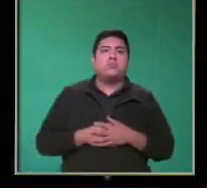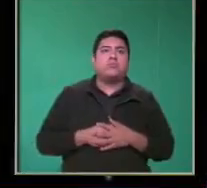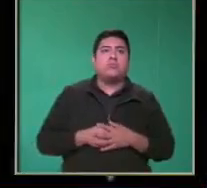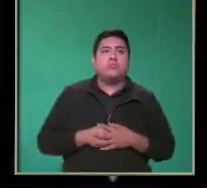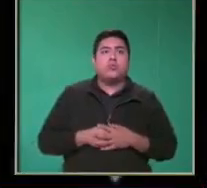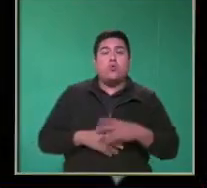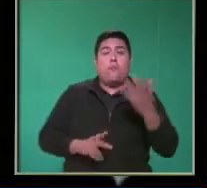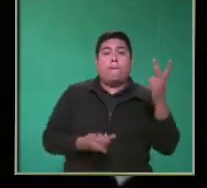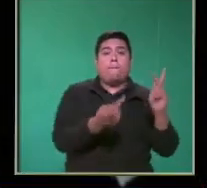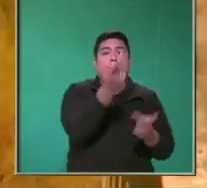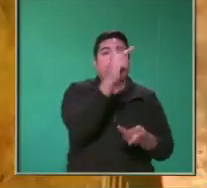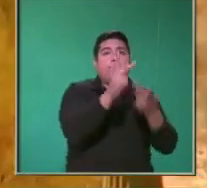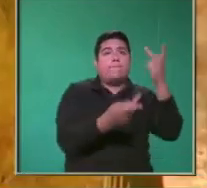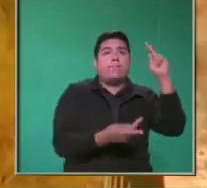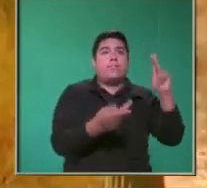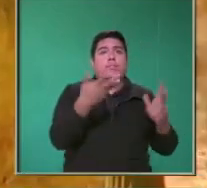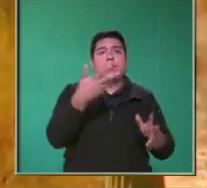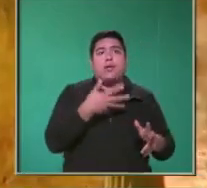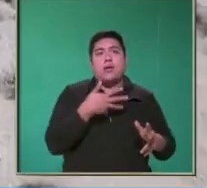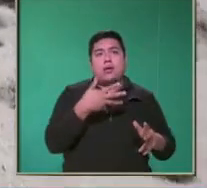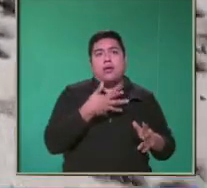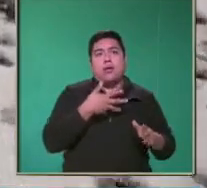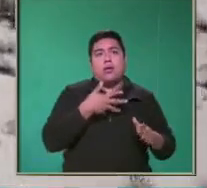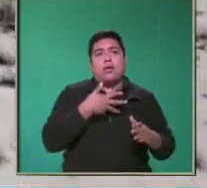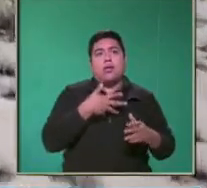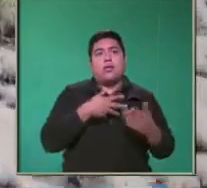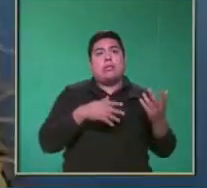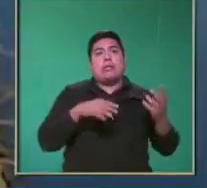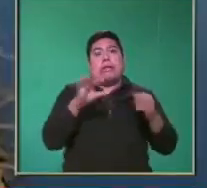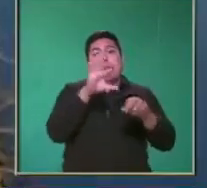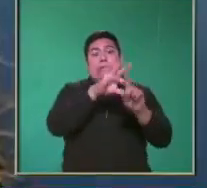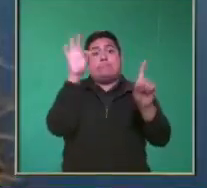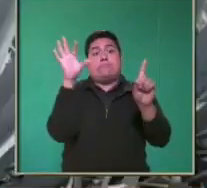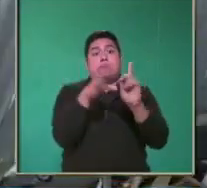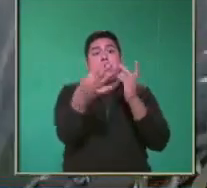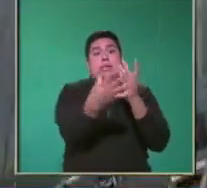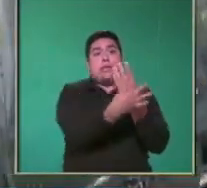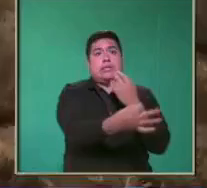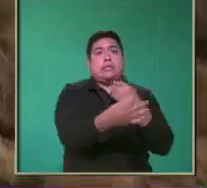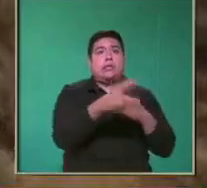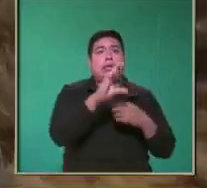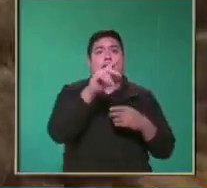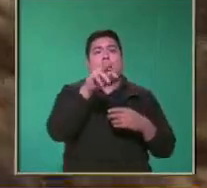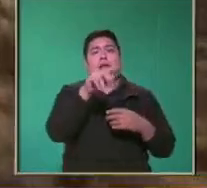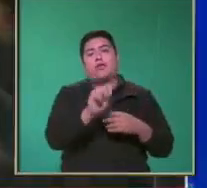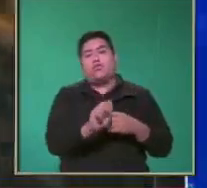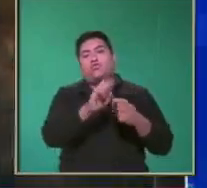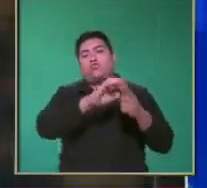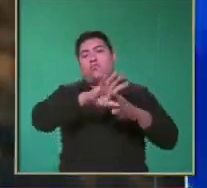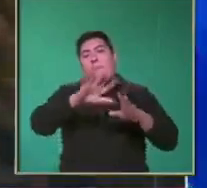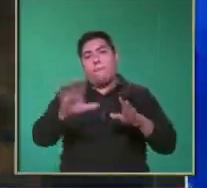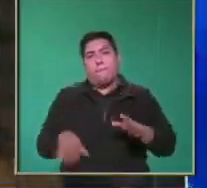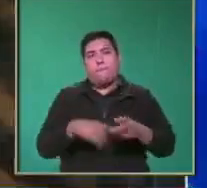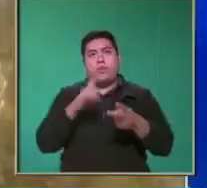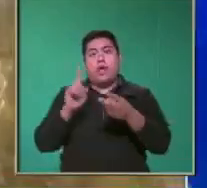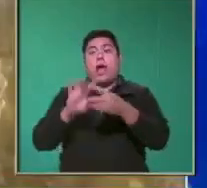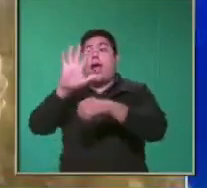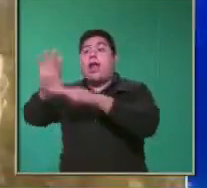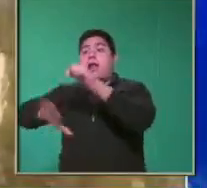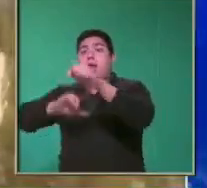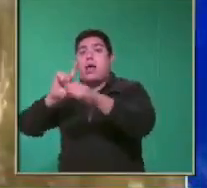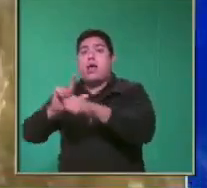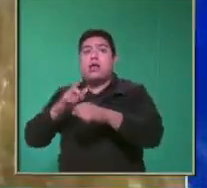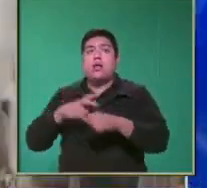Su vegetación representativa se compone de arbustos espinosos, cactus, agaves y pastos. Entre la fauna